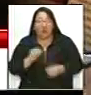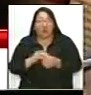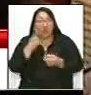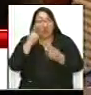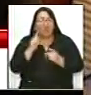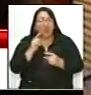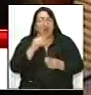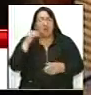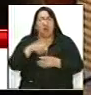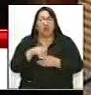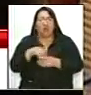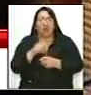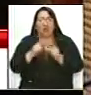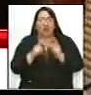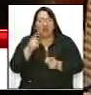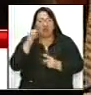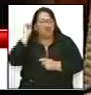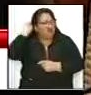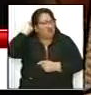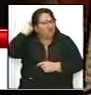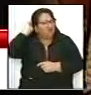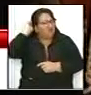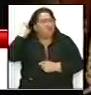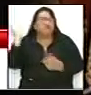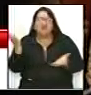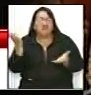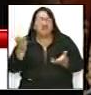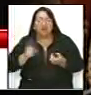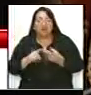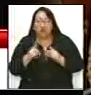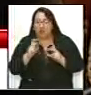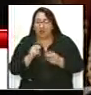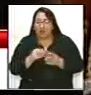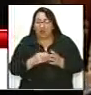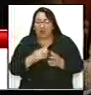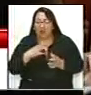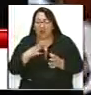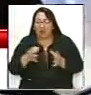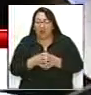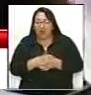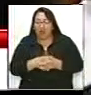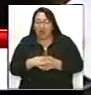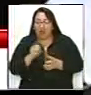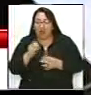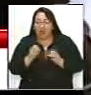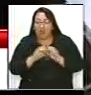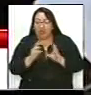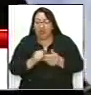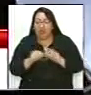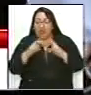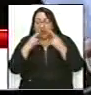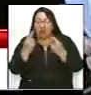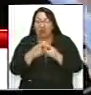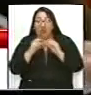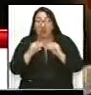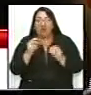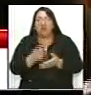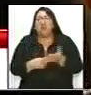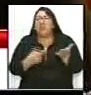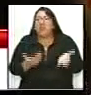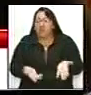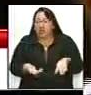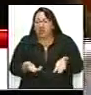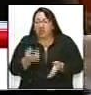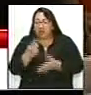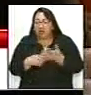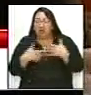de posiciones direccionadas desde un punto de interés particular. Dice claramente que la sesión ha sido convocada a